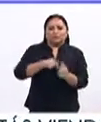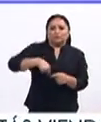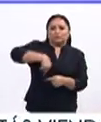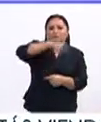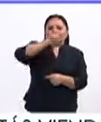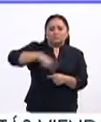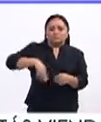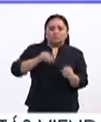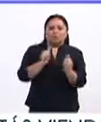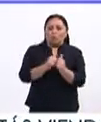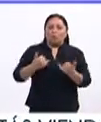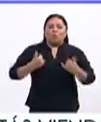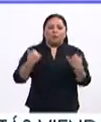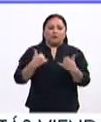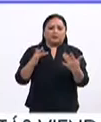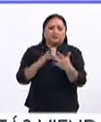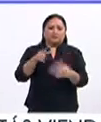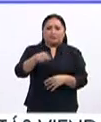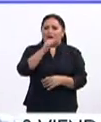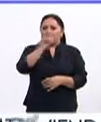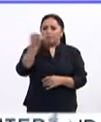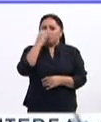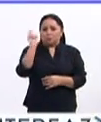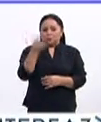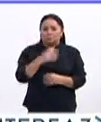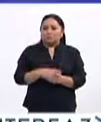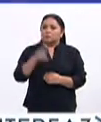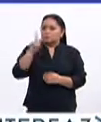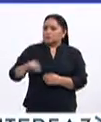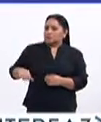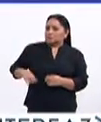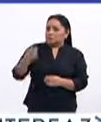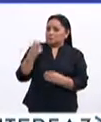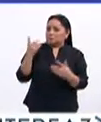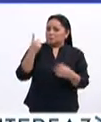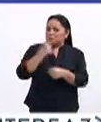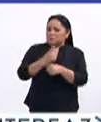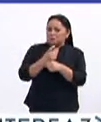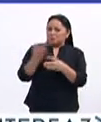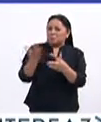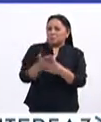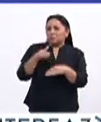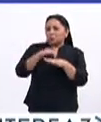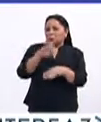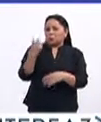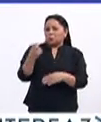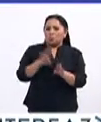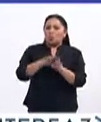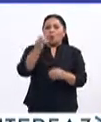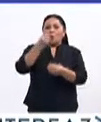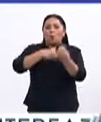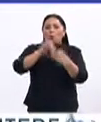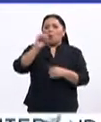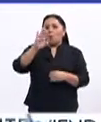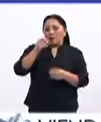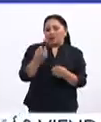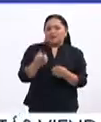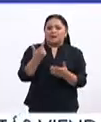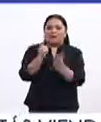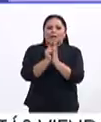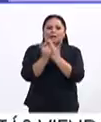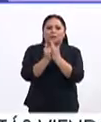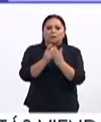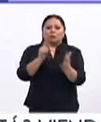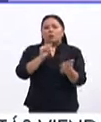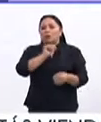venir con los jóvenes en las universidades. Pues interesantísimo esta primera parte sobre esta obra, bueno, sobre este libro